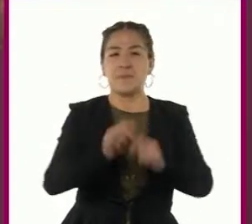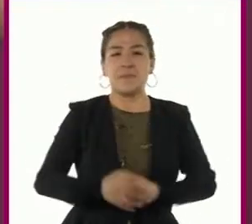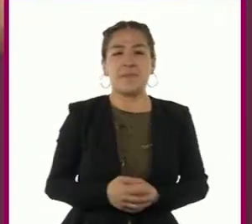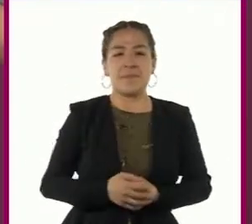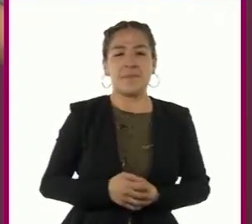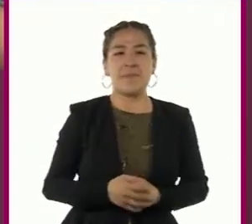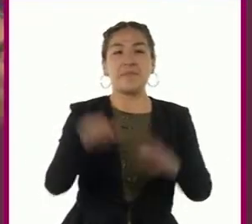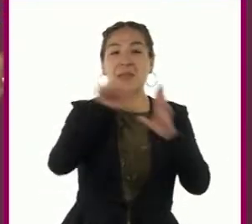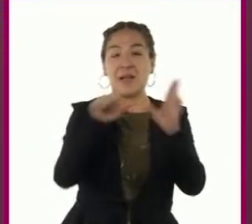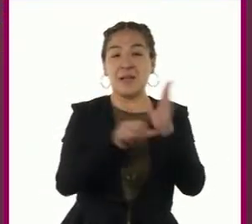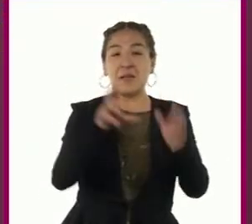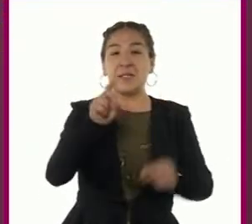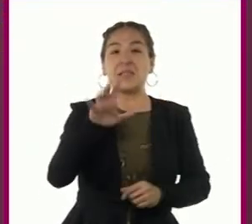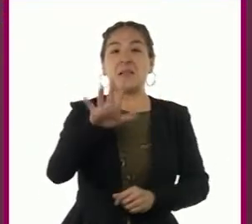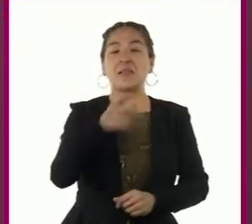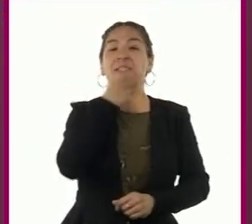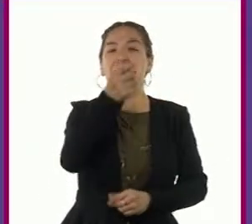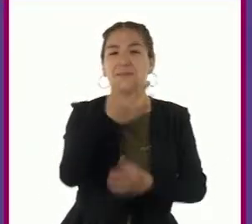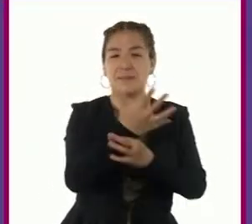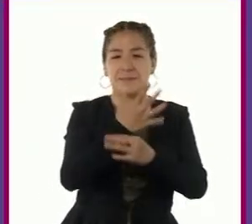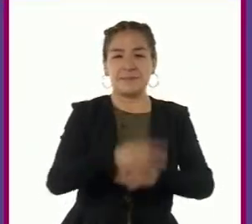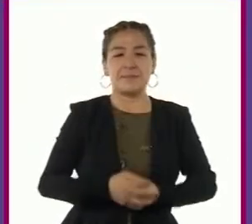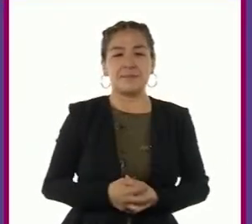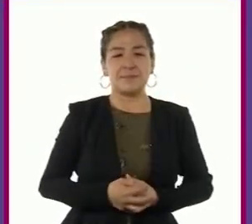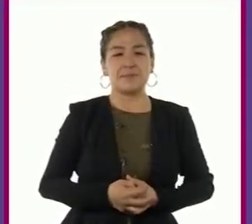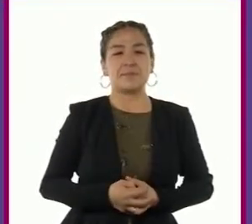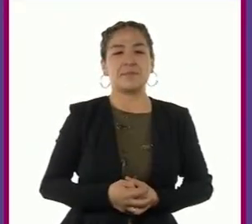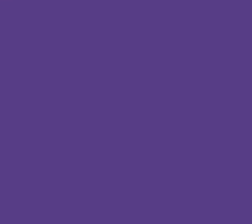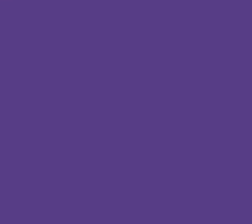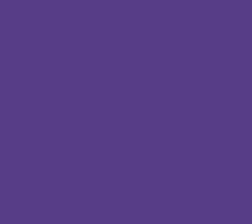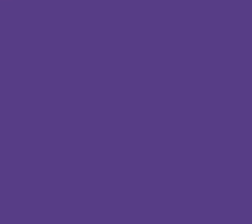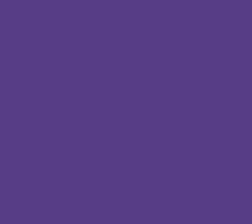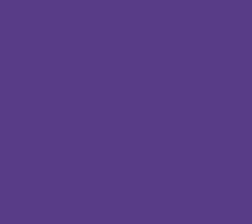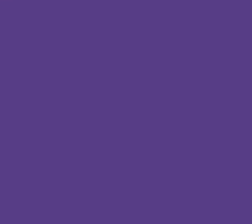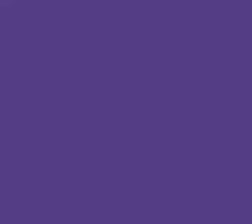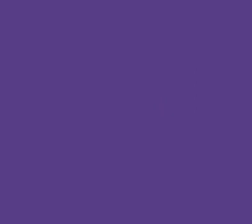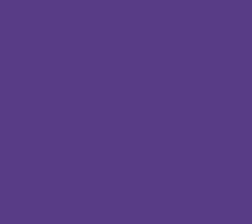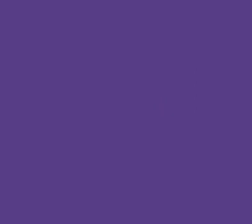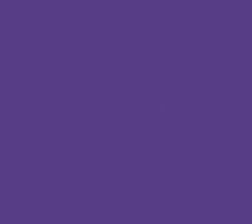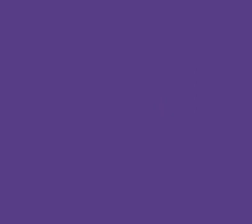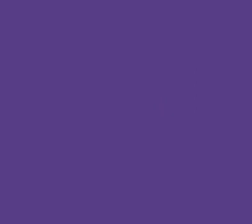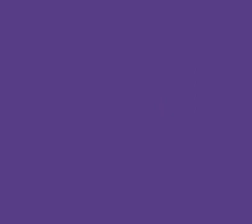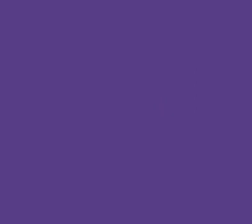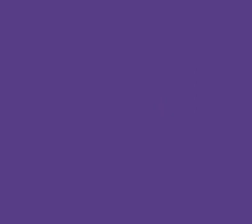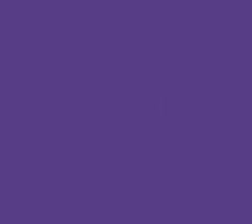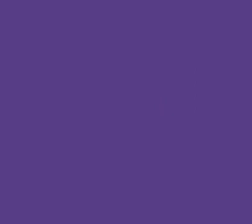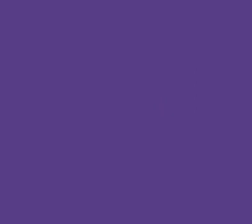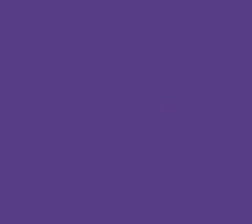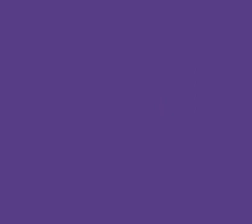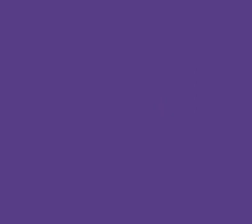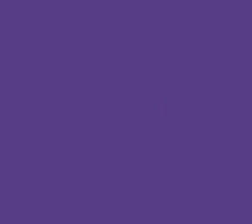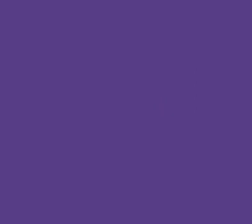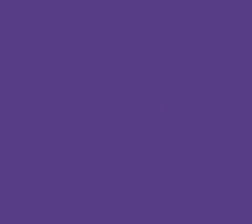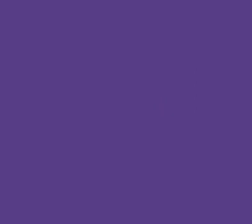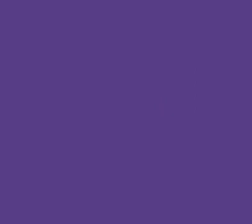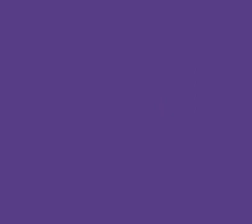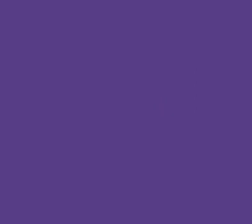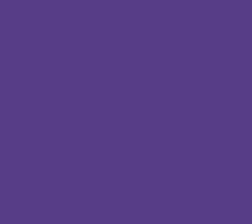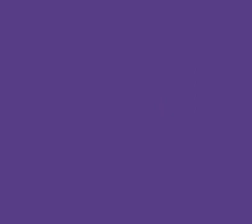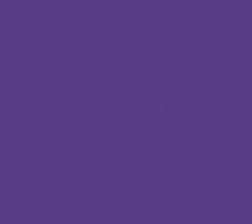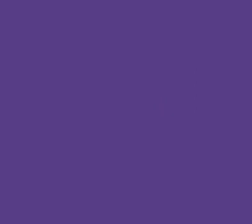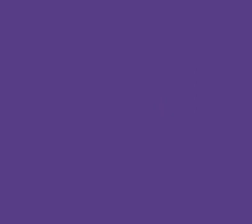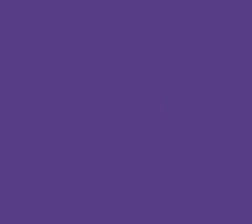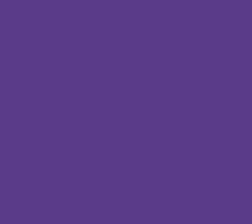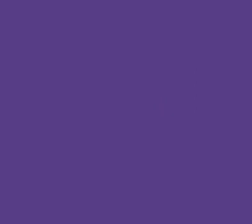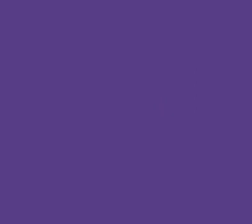artículo 35 establece: son prerrogativas de las y los ciudadanos. 1.